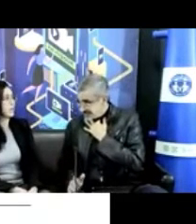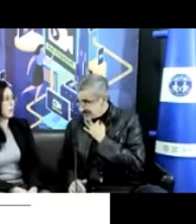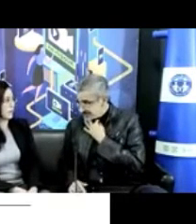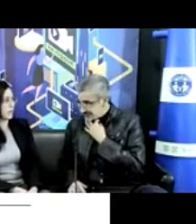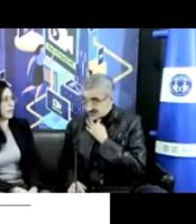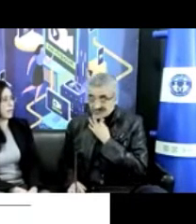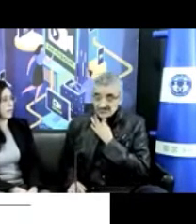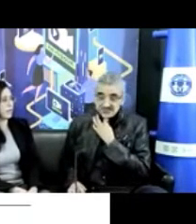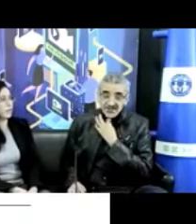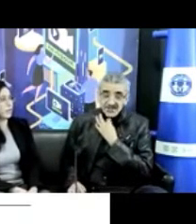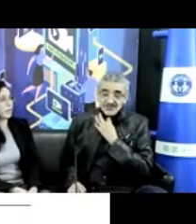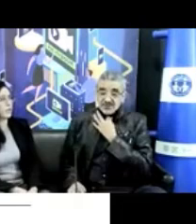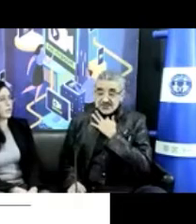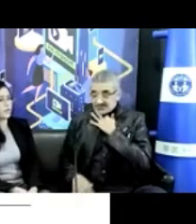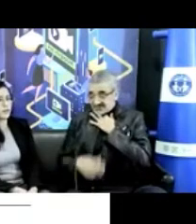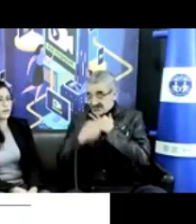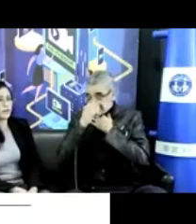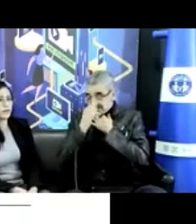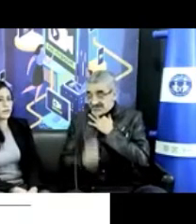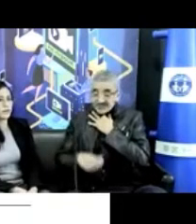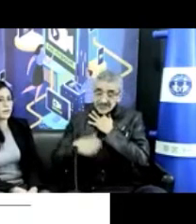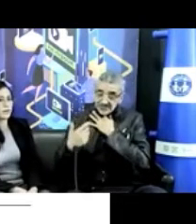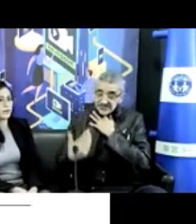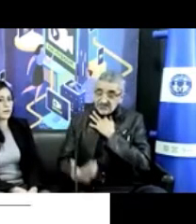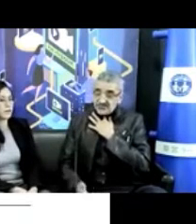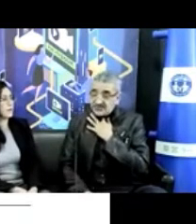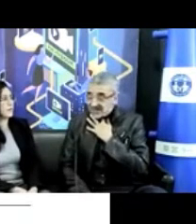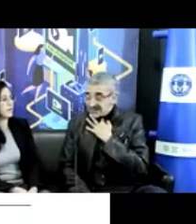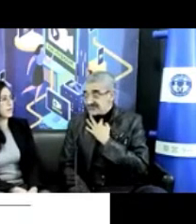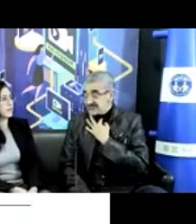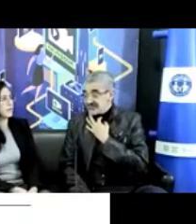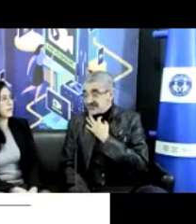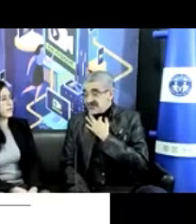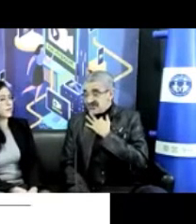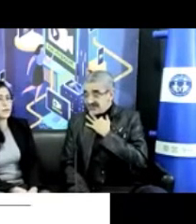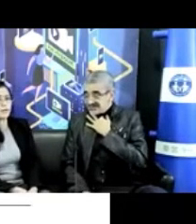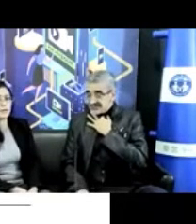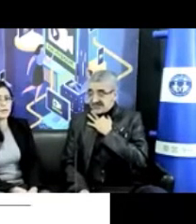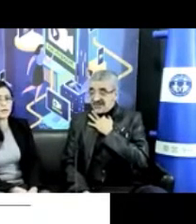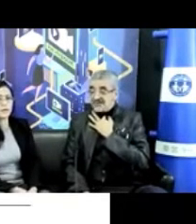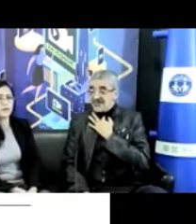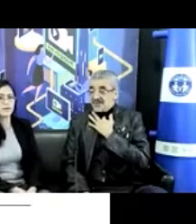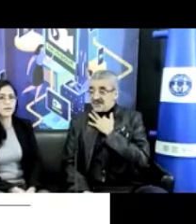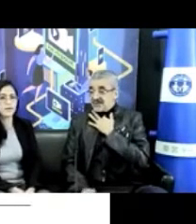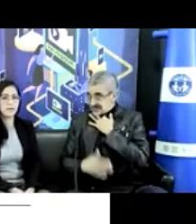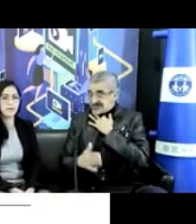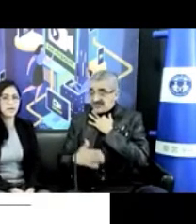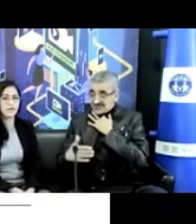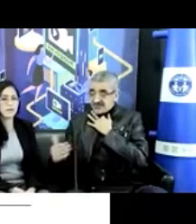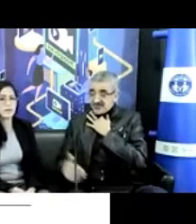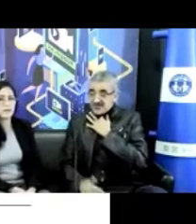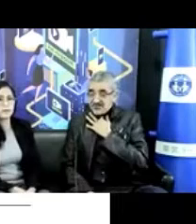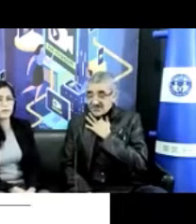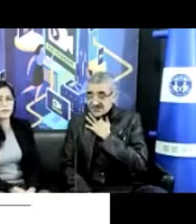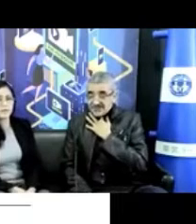también. Claro. Vas a establecer metas, las vas a apuntar, las vas a, las vas a